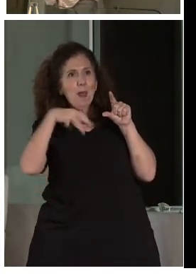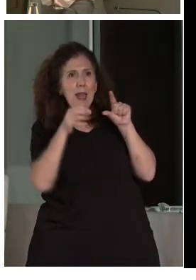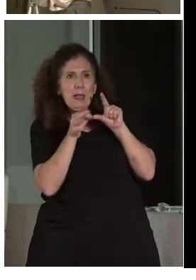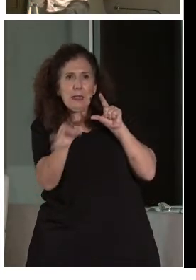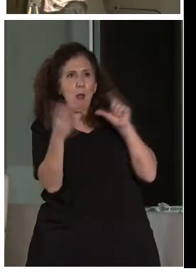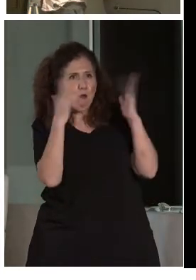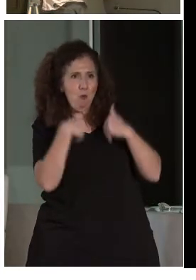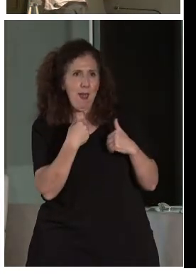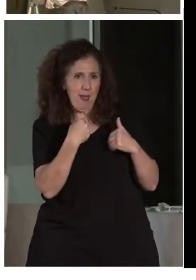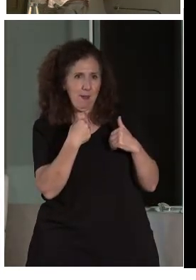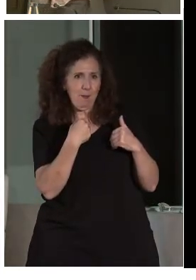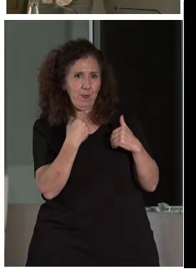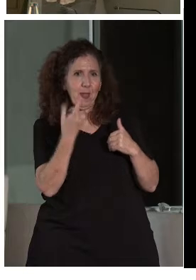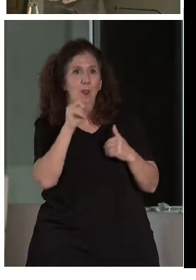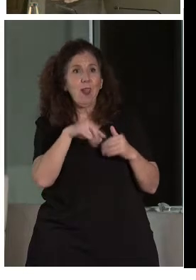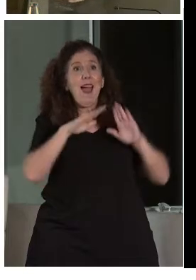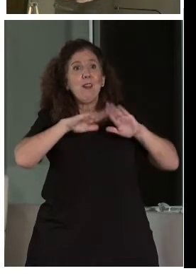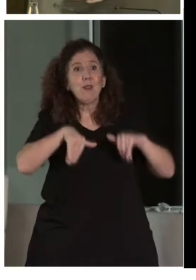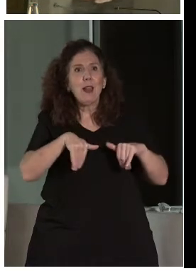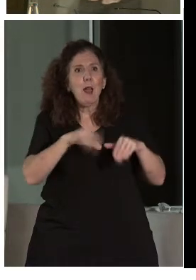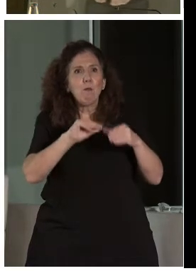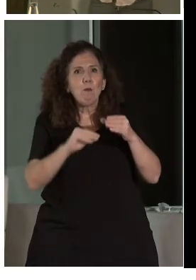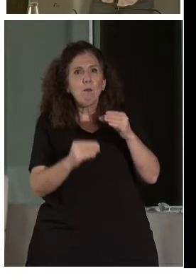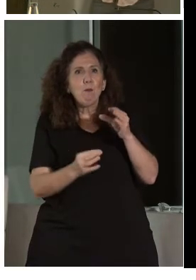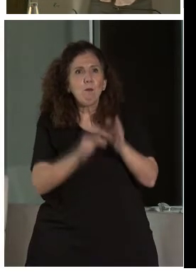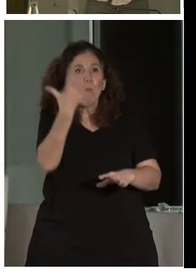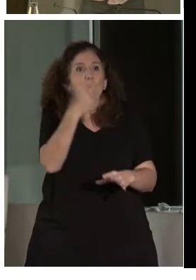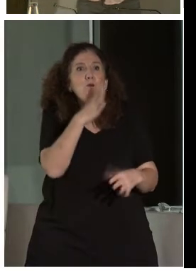aún así, apareció gracias a pues,